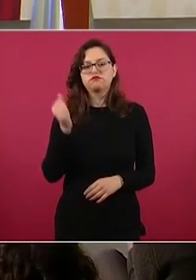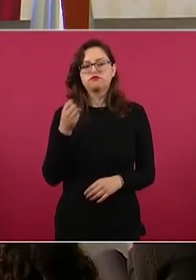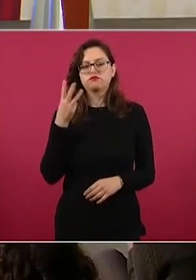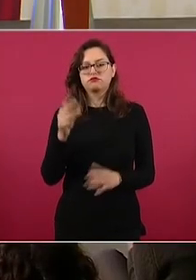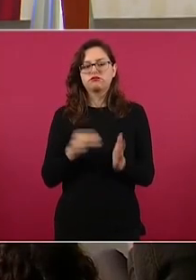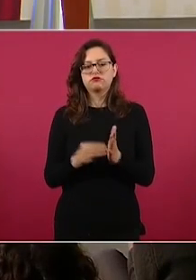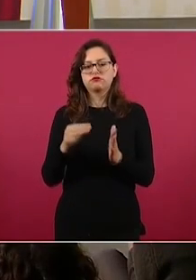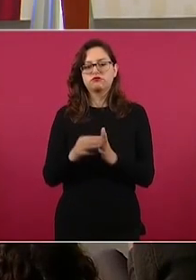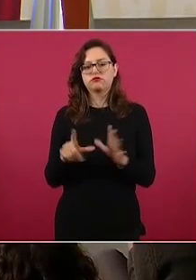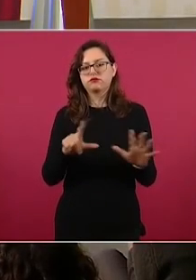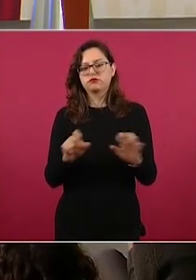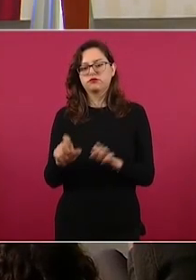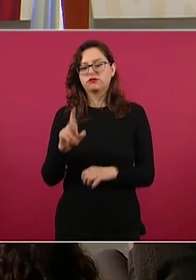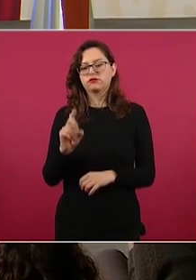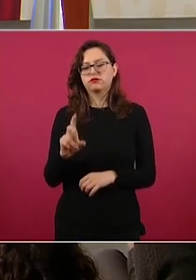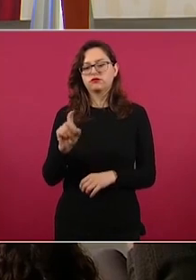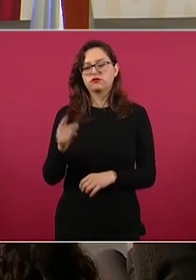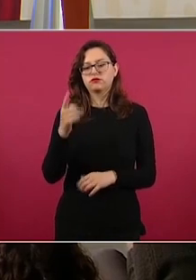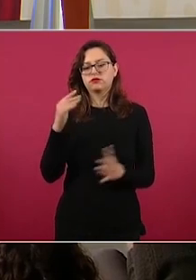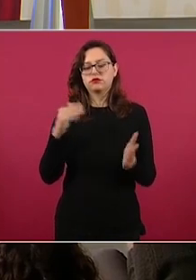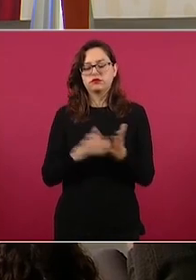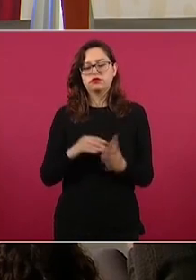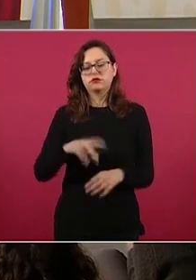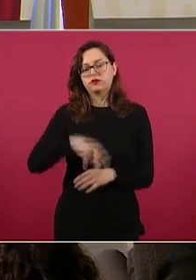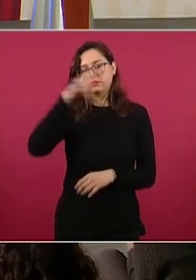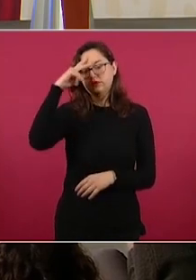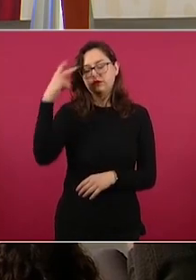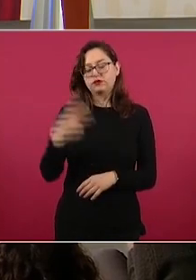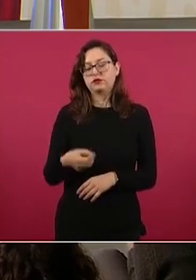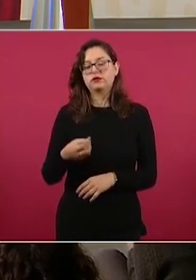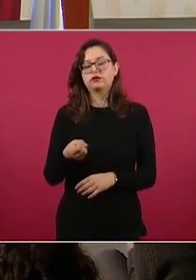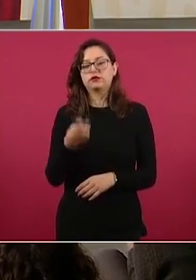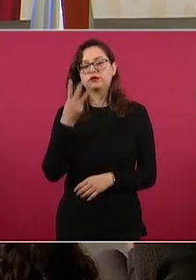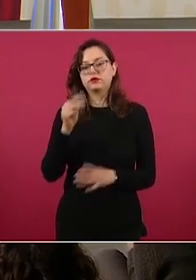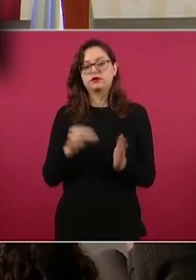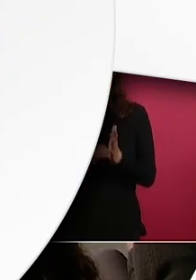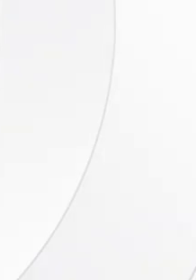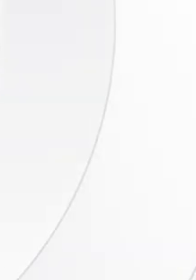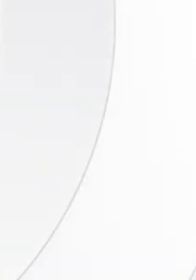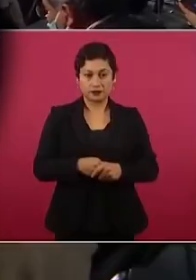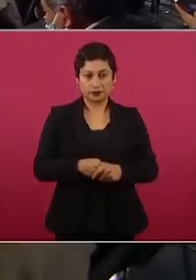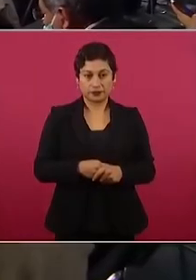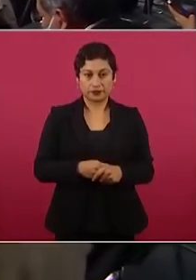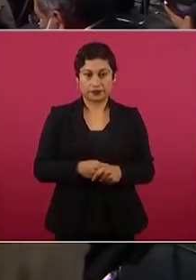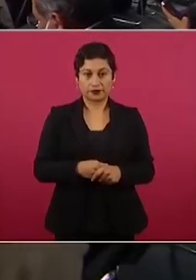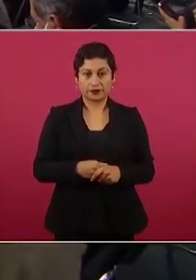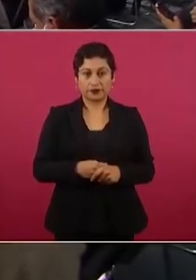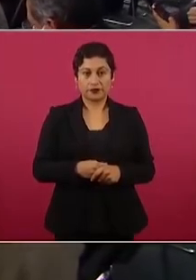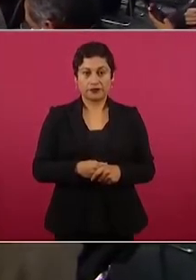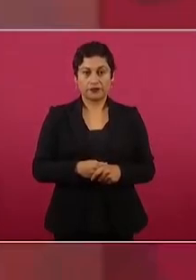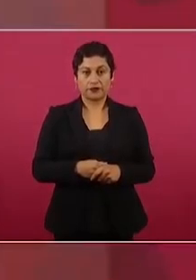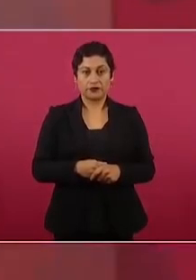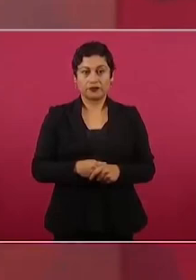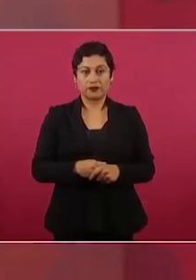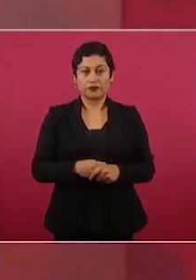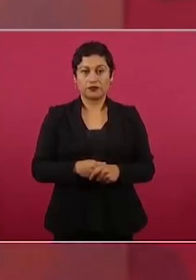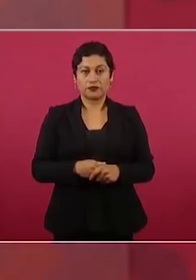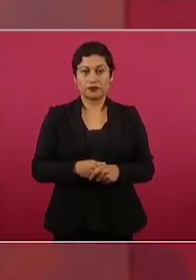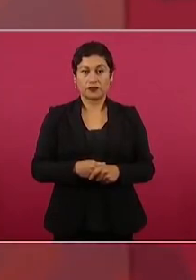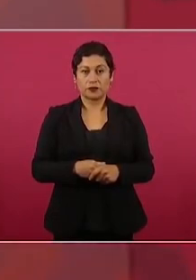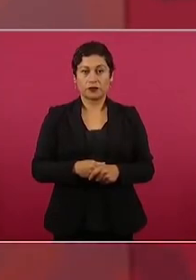millones 731 mil México 3 millones 672 mil el estatuto